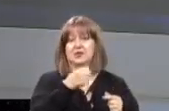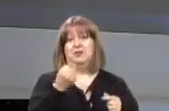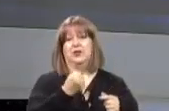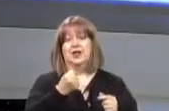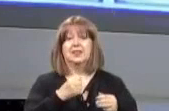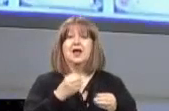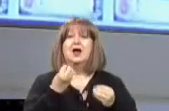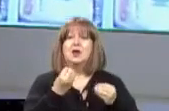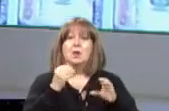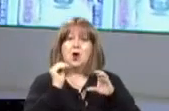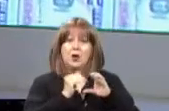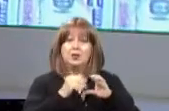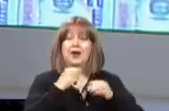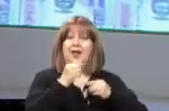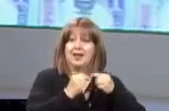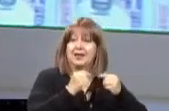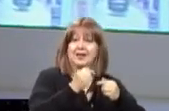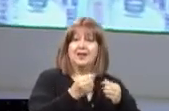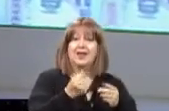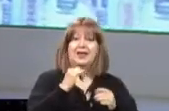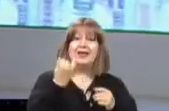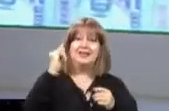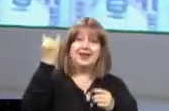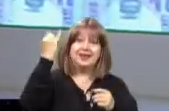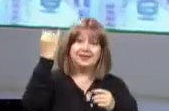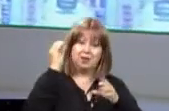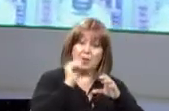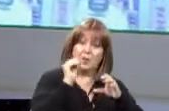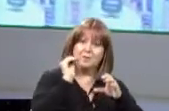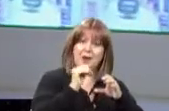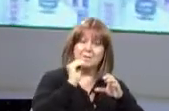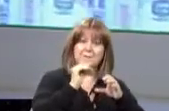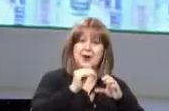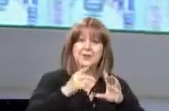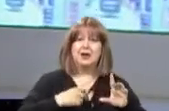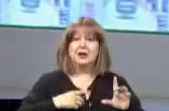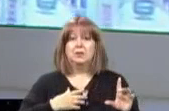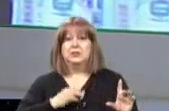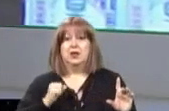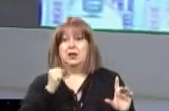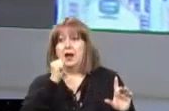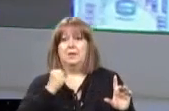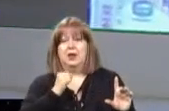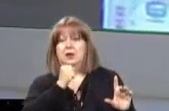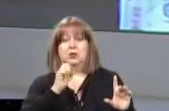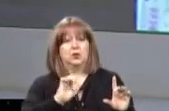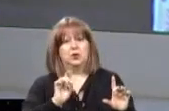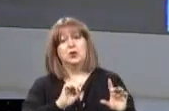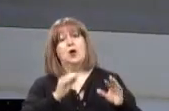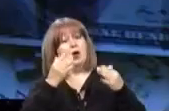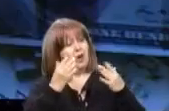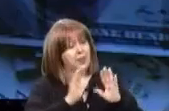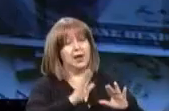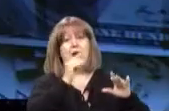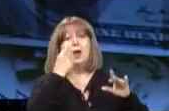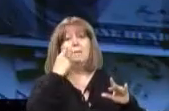de empezar a incorporarlo y empezar a hacer cositas que nos... Yo siempre digo que estés cómodo, que no te generen estrés en la cama, que ya todo el estrés que manejamos.